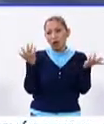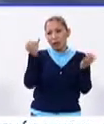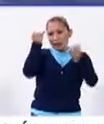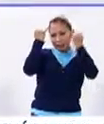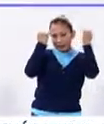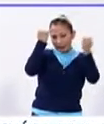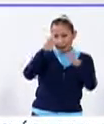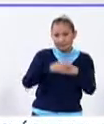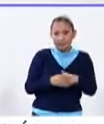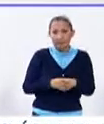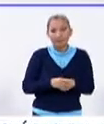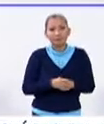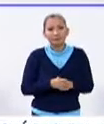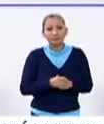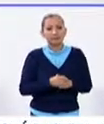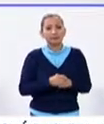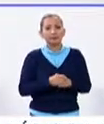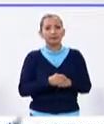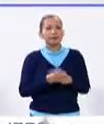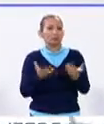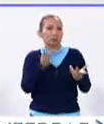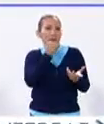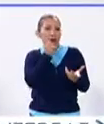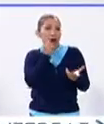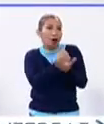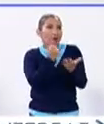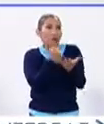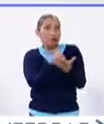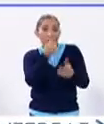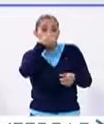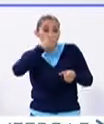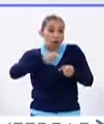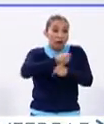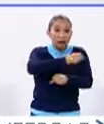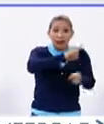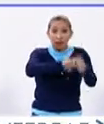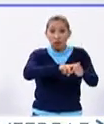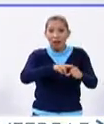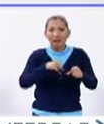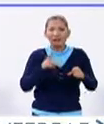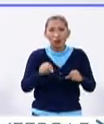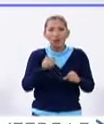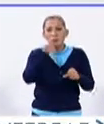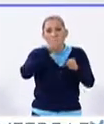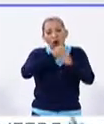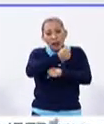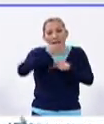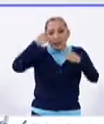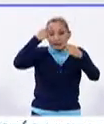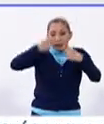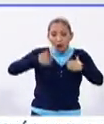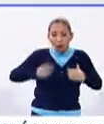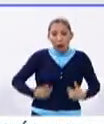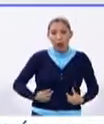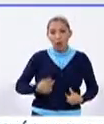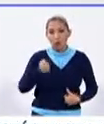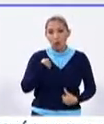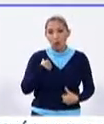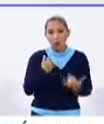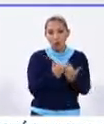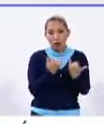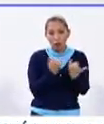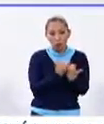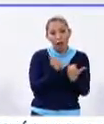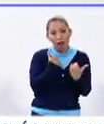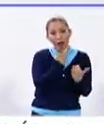al respecto y no podría decir tajantemente que la violencia es natural. La violencia es una construcción humana, al igual que